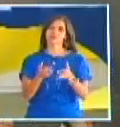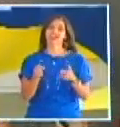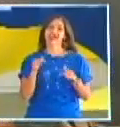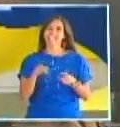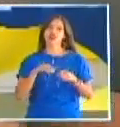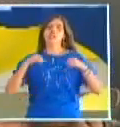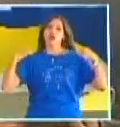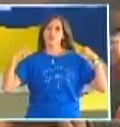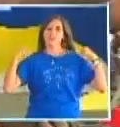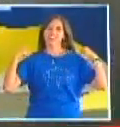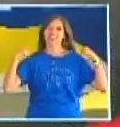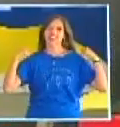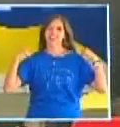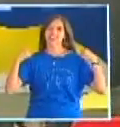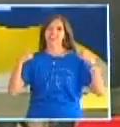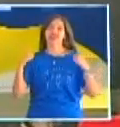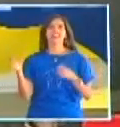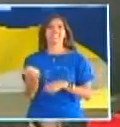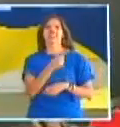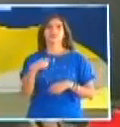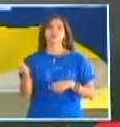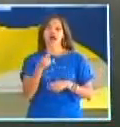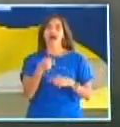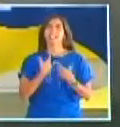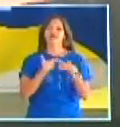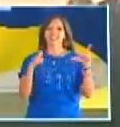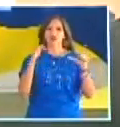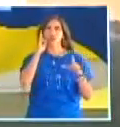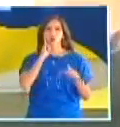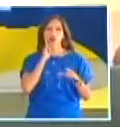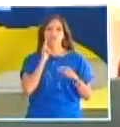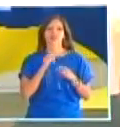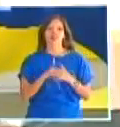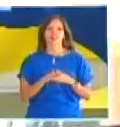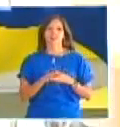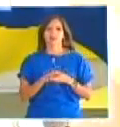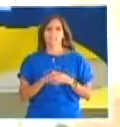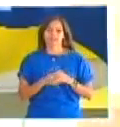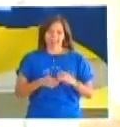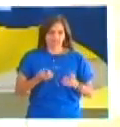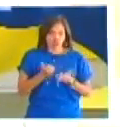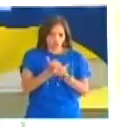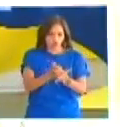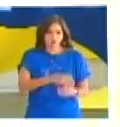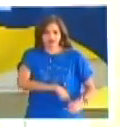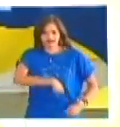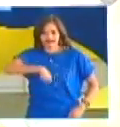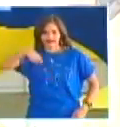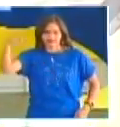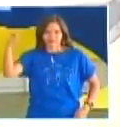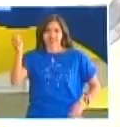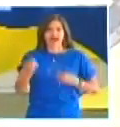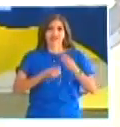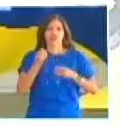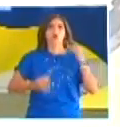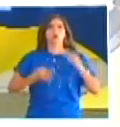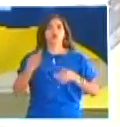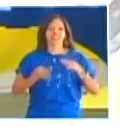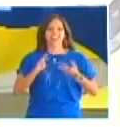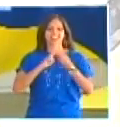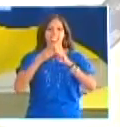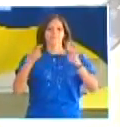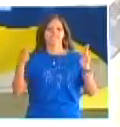doy la fuerza de la espada del libertador Simón Bolívar para que la lleve desenvainada, haciendo justicia, haciendo